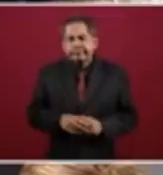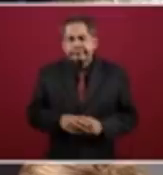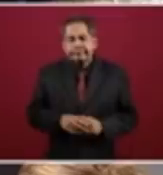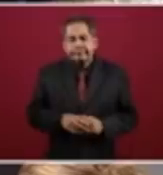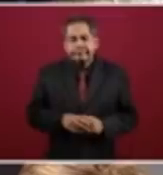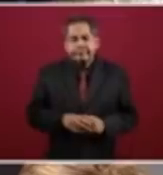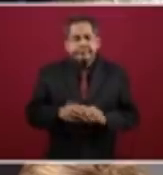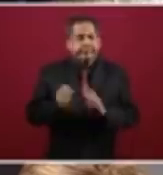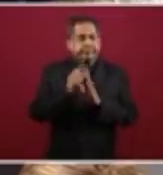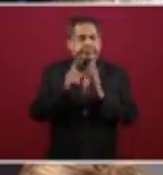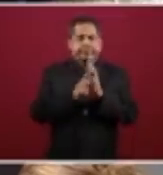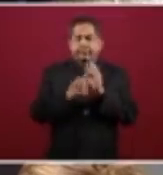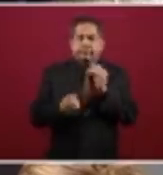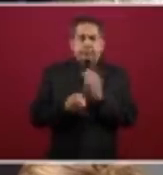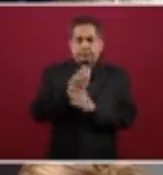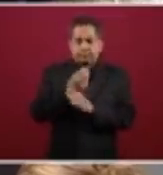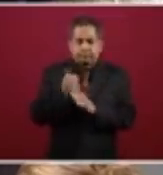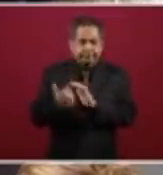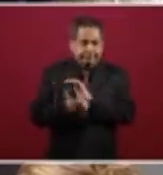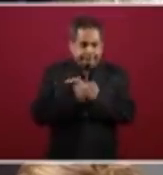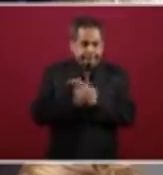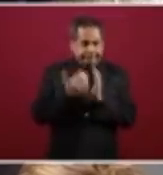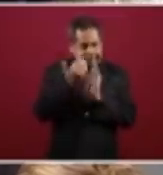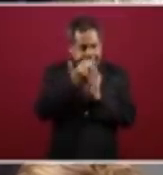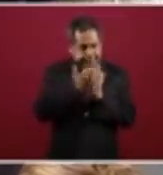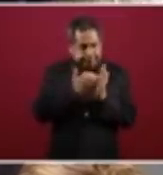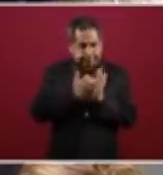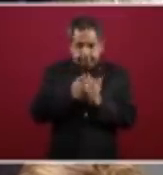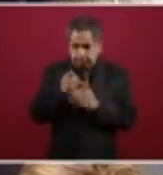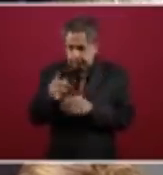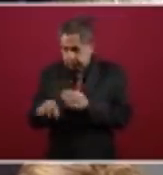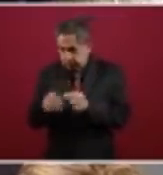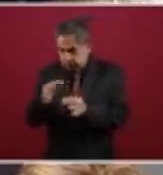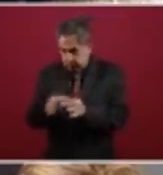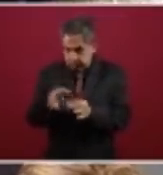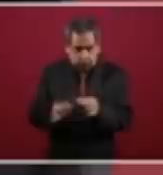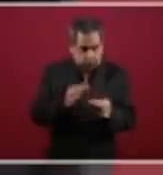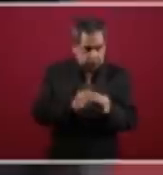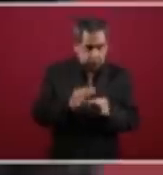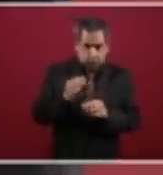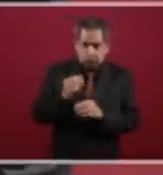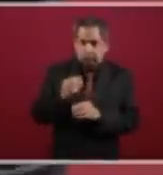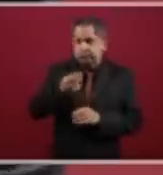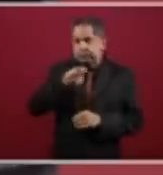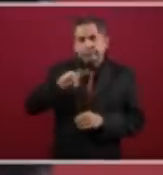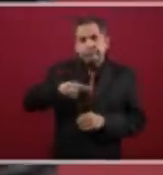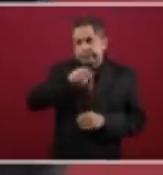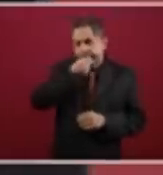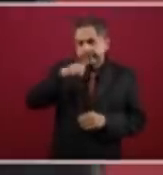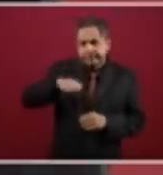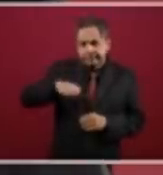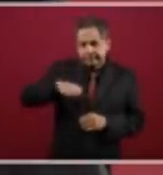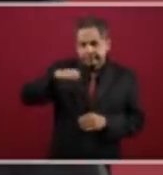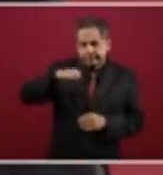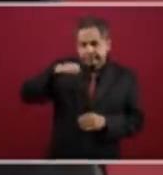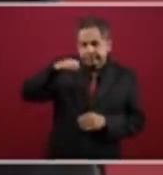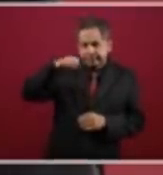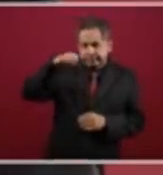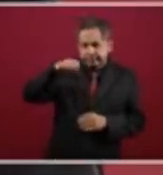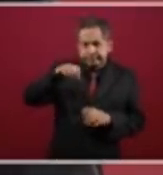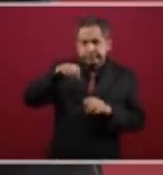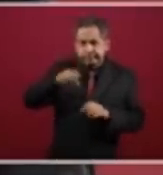las solicitudes nuevas, los que van cumpliendo años, es decir, los que van ya llegando a